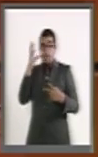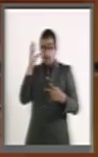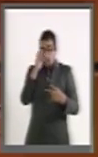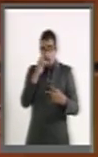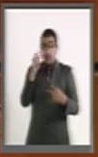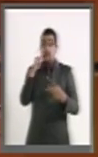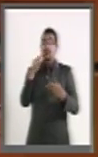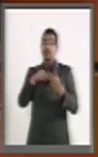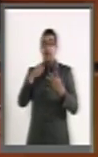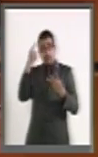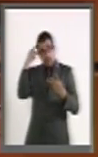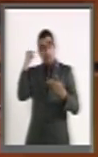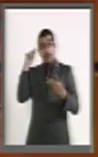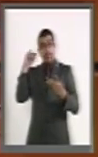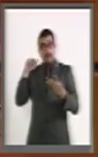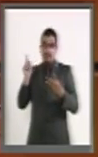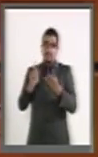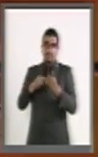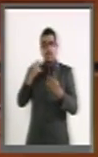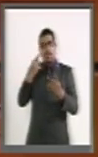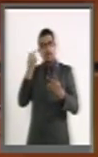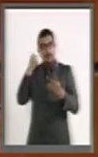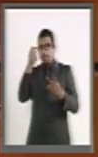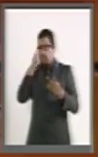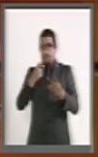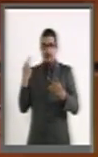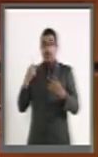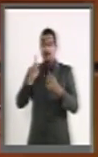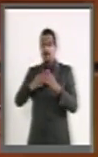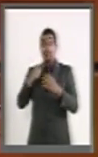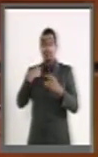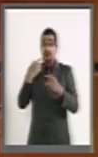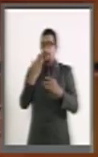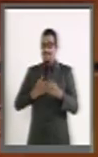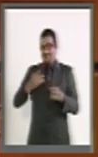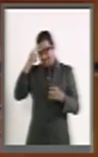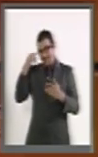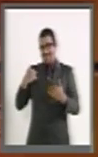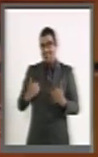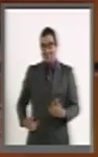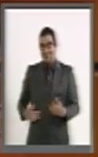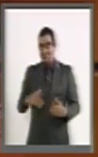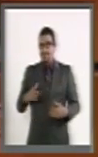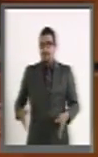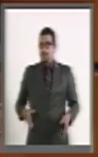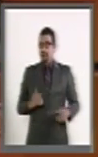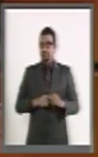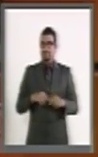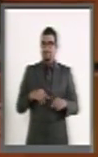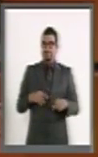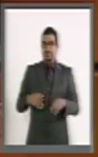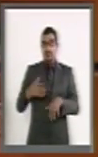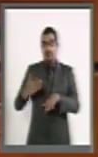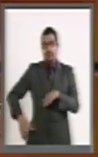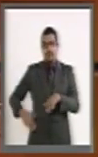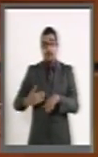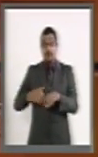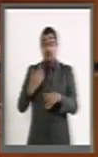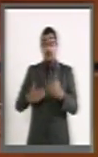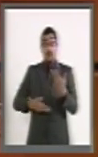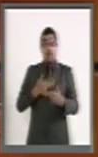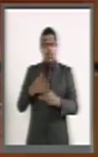neuropatías, nefropatías, problemas distales en las extremidades y otras. Debido a